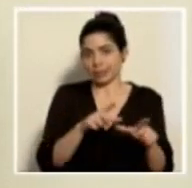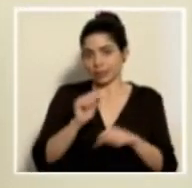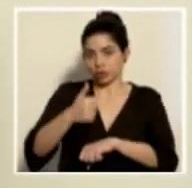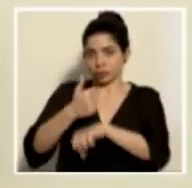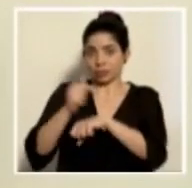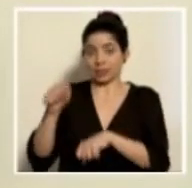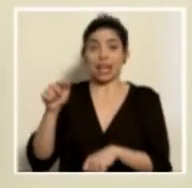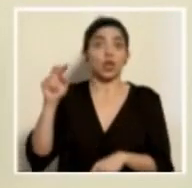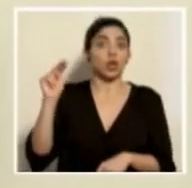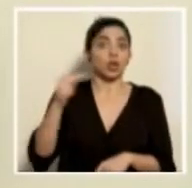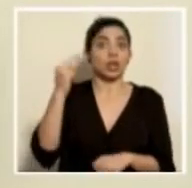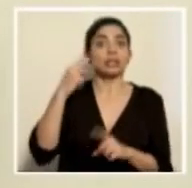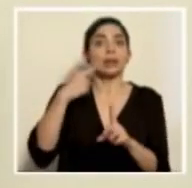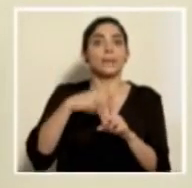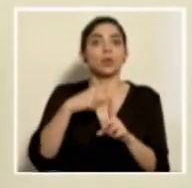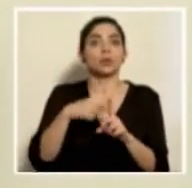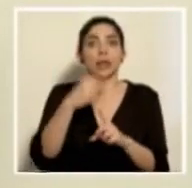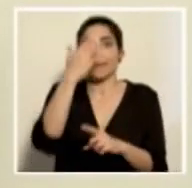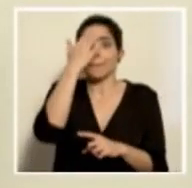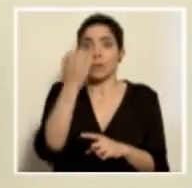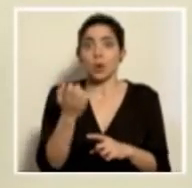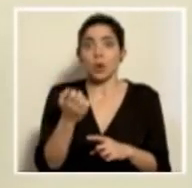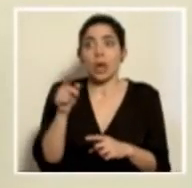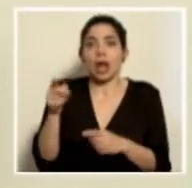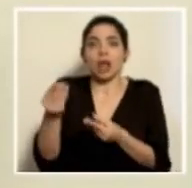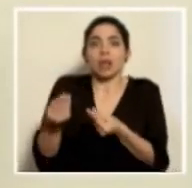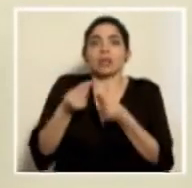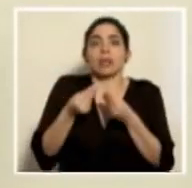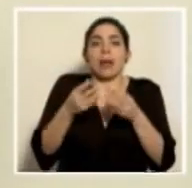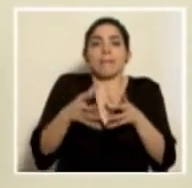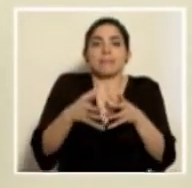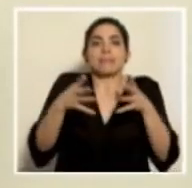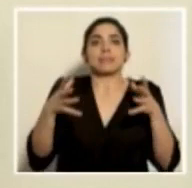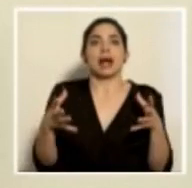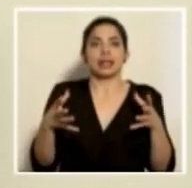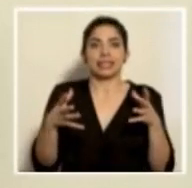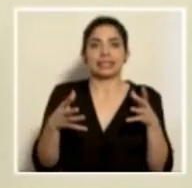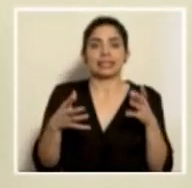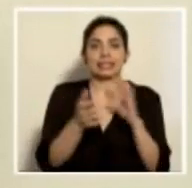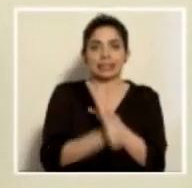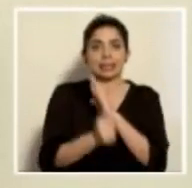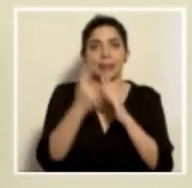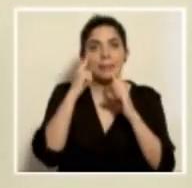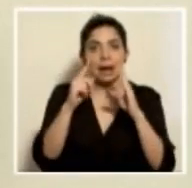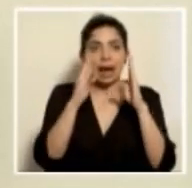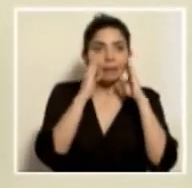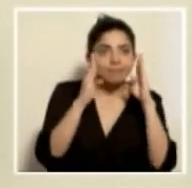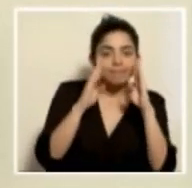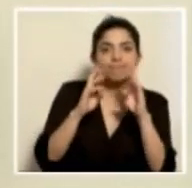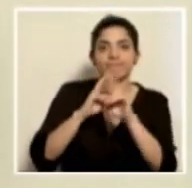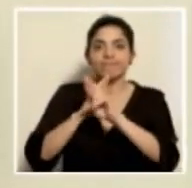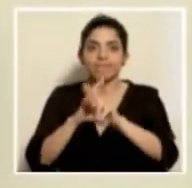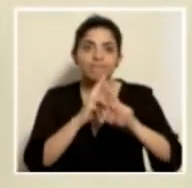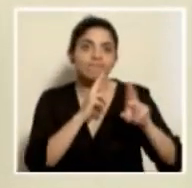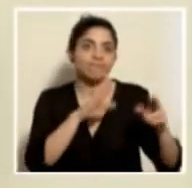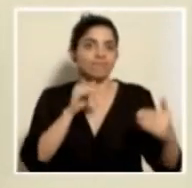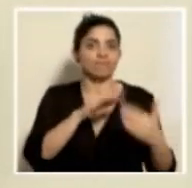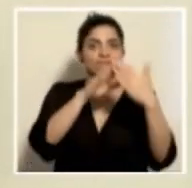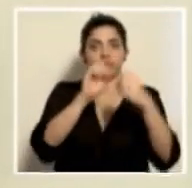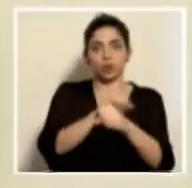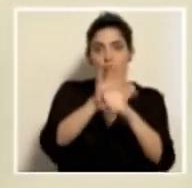es una noticia positiva, dado que amplía nuestra capacidad de respuesta frente al